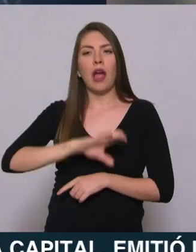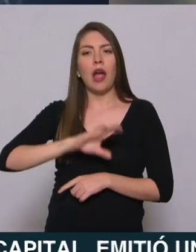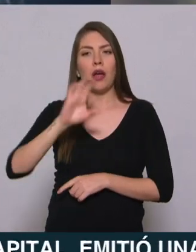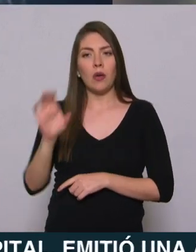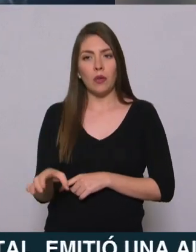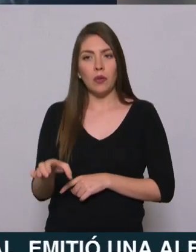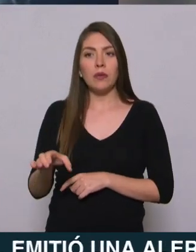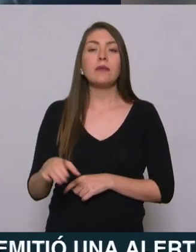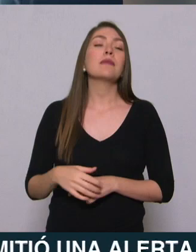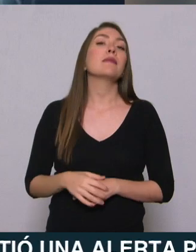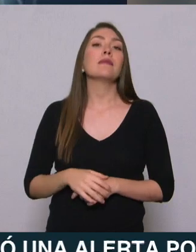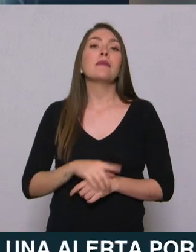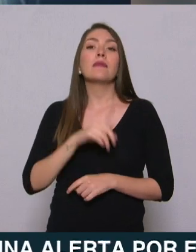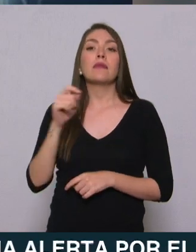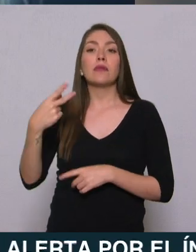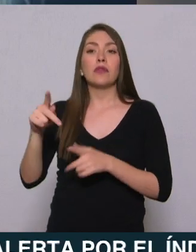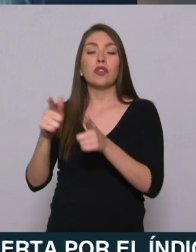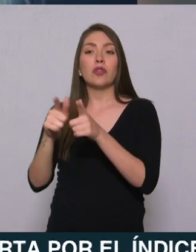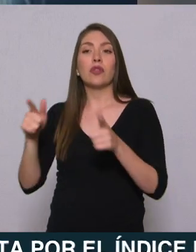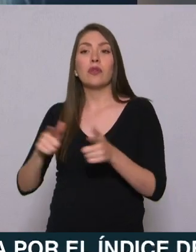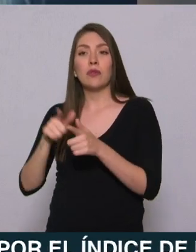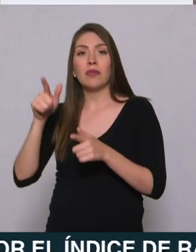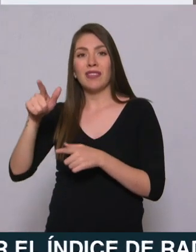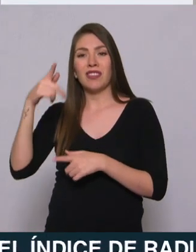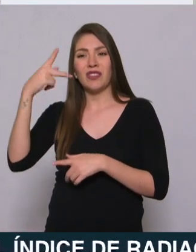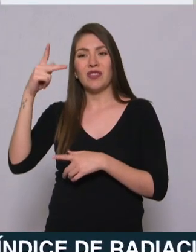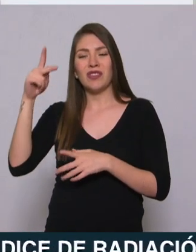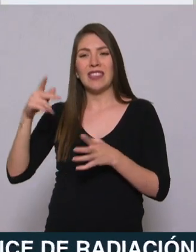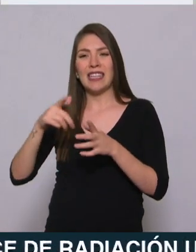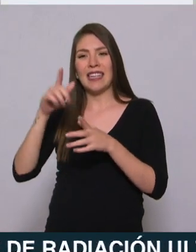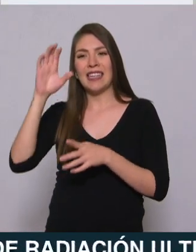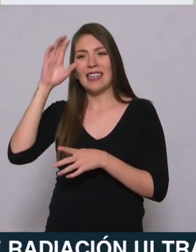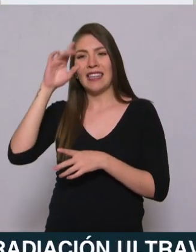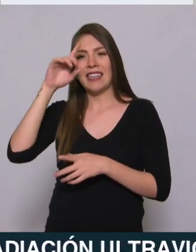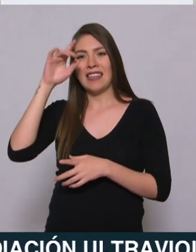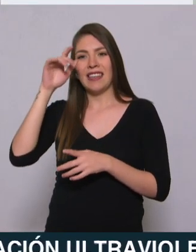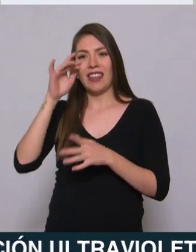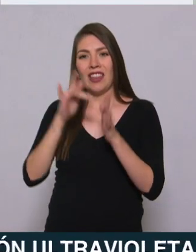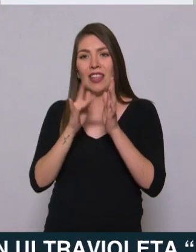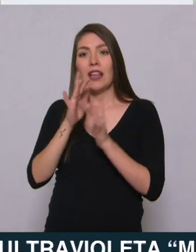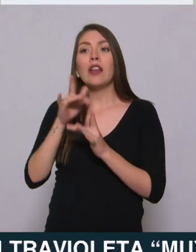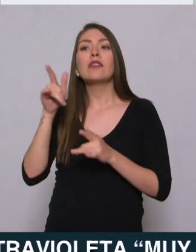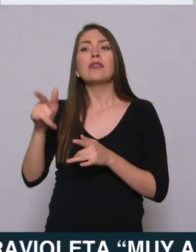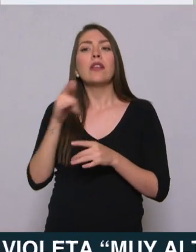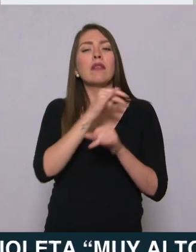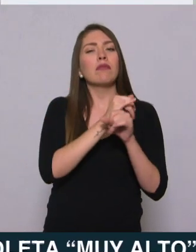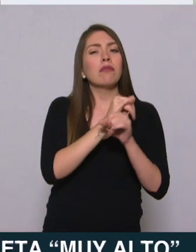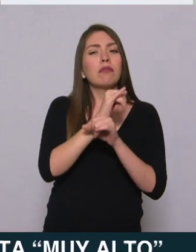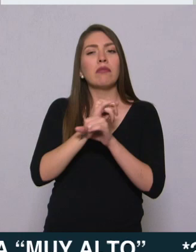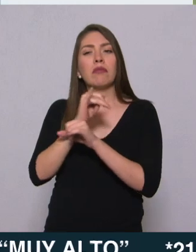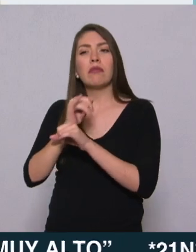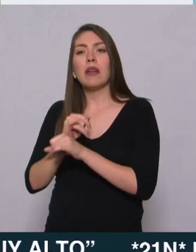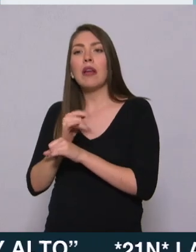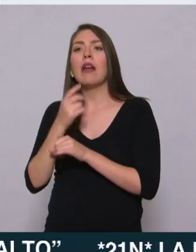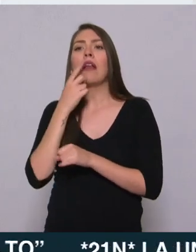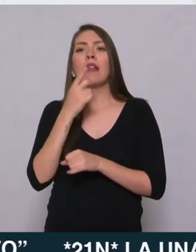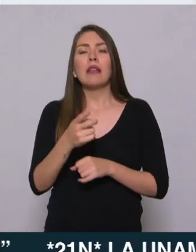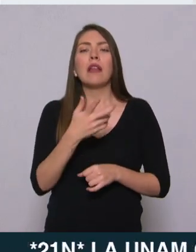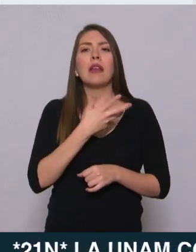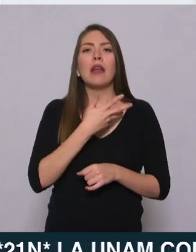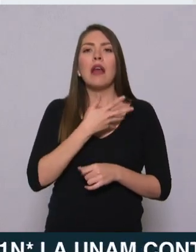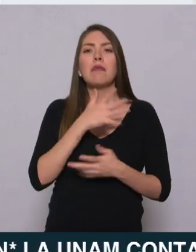respuesta, los Legionarios de Cristo realizaron una investigación. El resultado arrojó la existencia de al menos